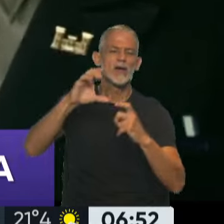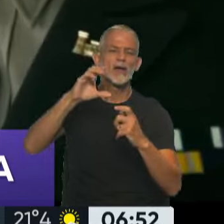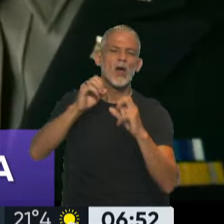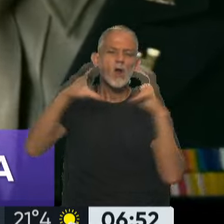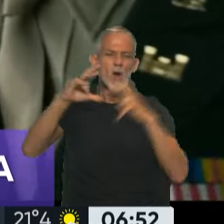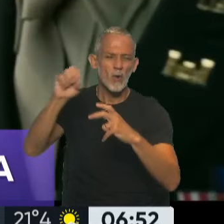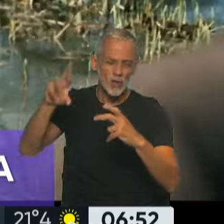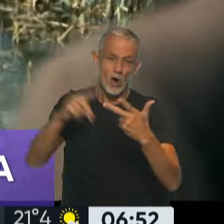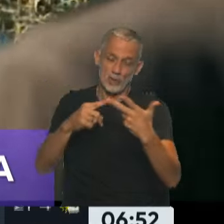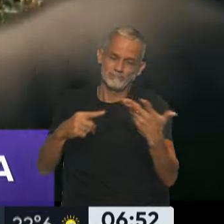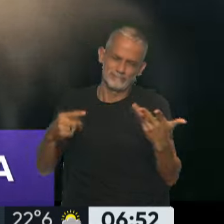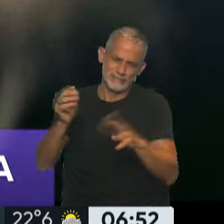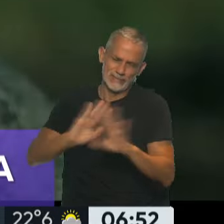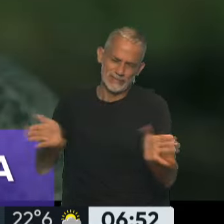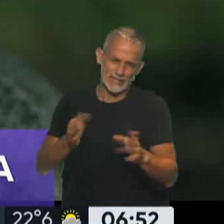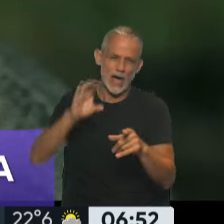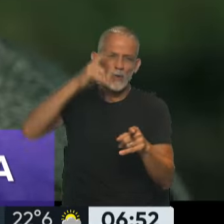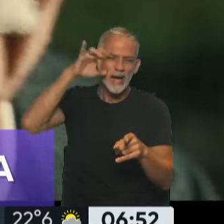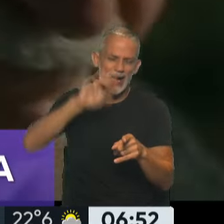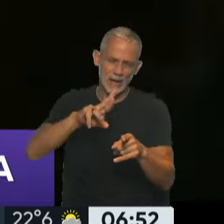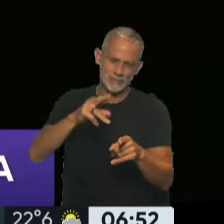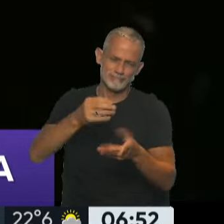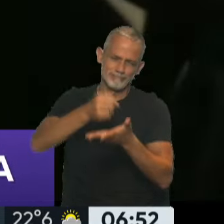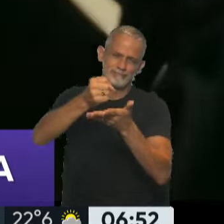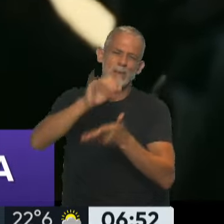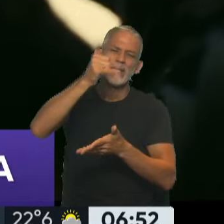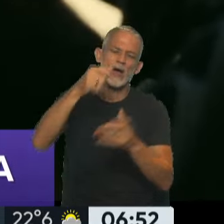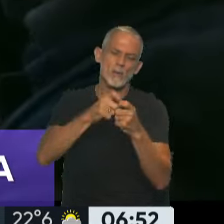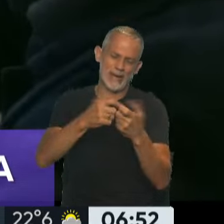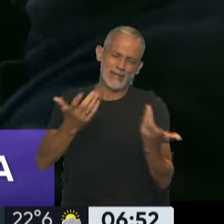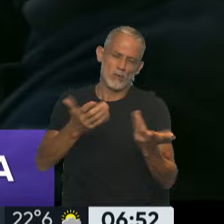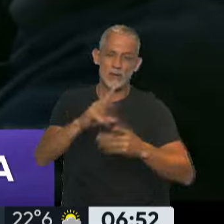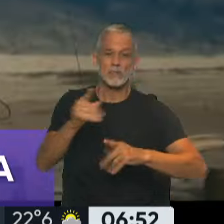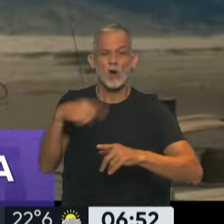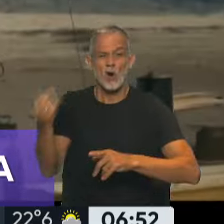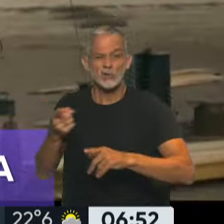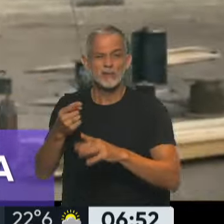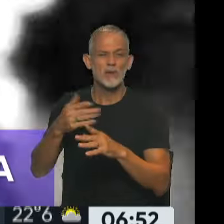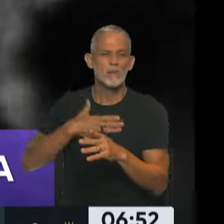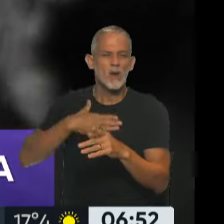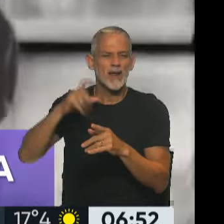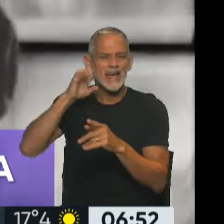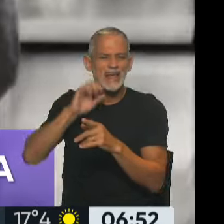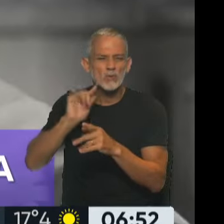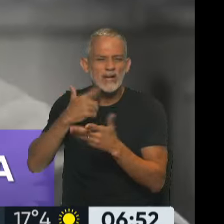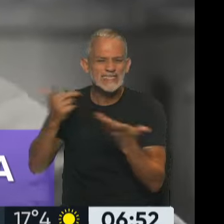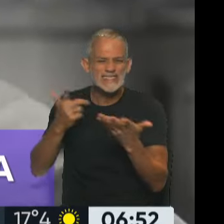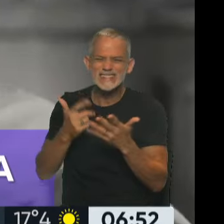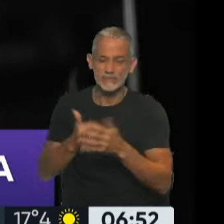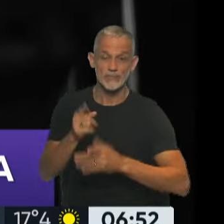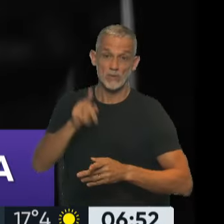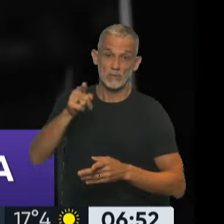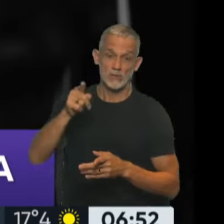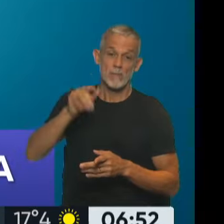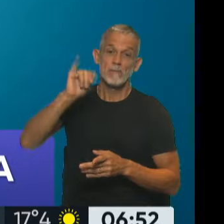Medio como que no hay muchas dudas de que Oppenheimer se quedará con el premio a mejor película. No creo que Pobres Criaturas pueda pelear con ella. Muy probablemente se quede con el